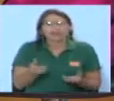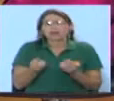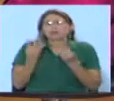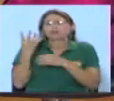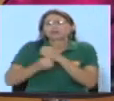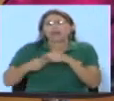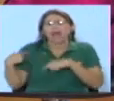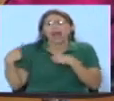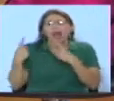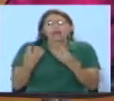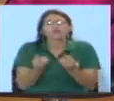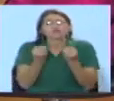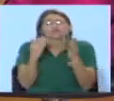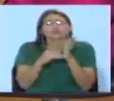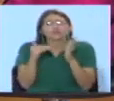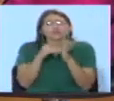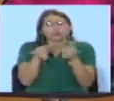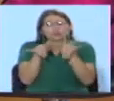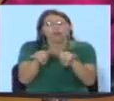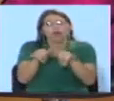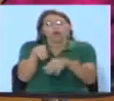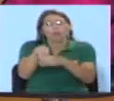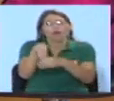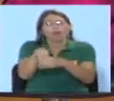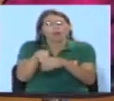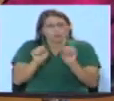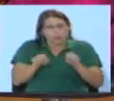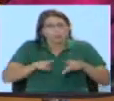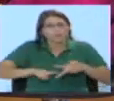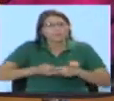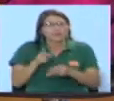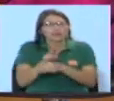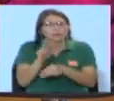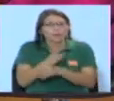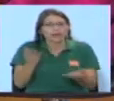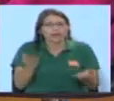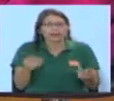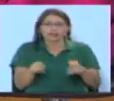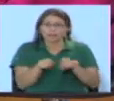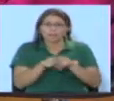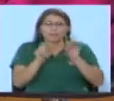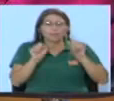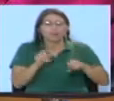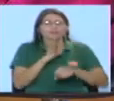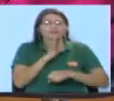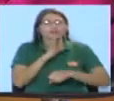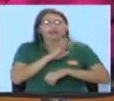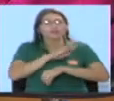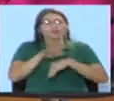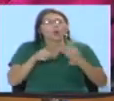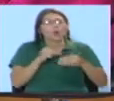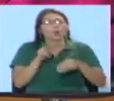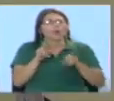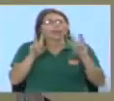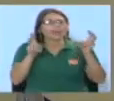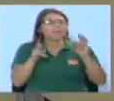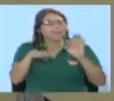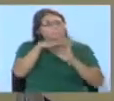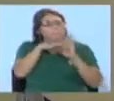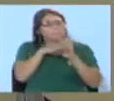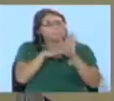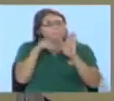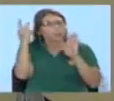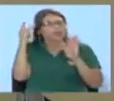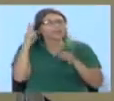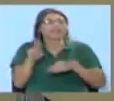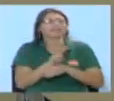guardados y que podemos empezar a mover. Después podemos hablar también de todo el tema de políticas de uso justo. Es decir, ¿por qué tengo yo que castigar a